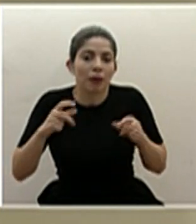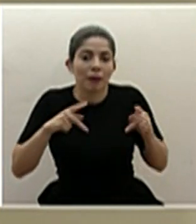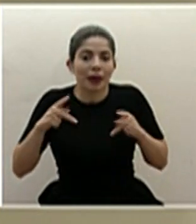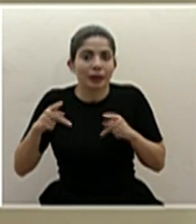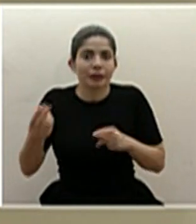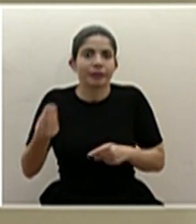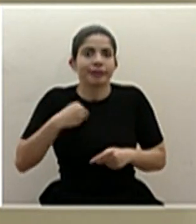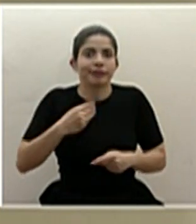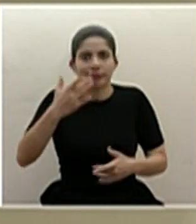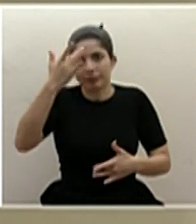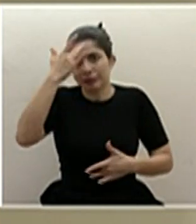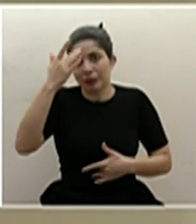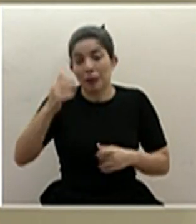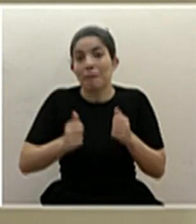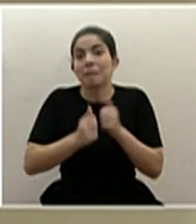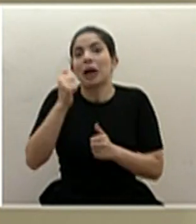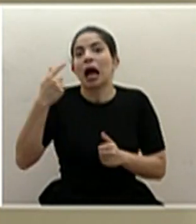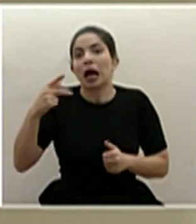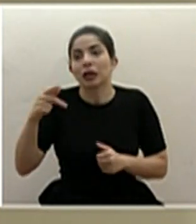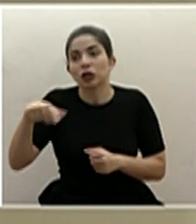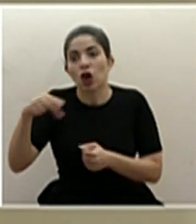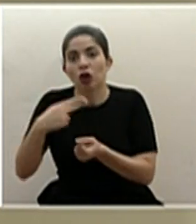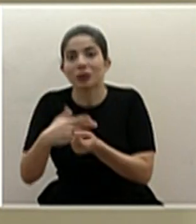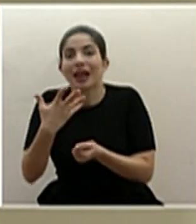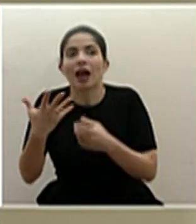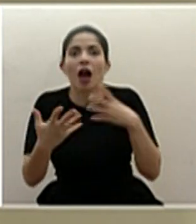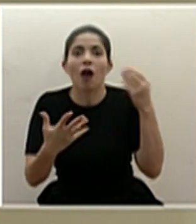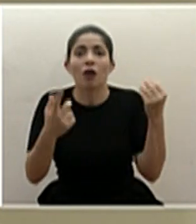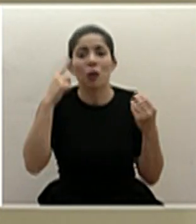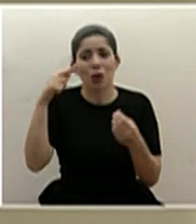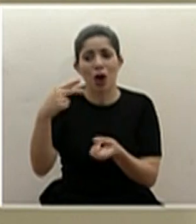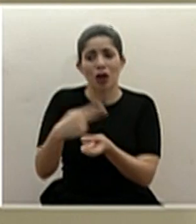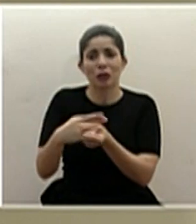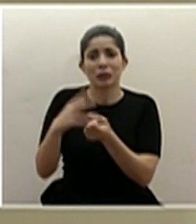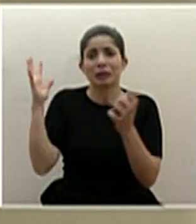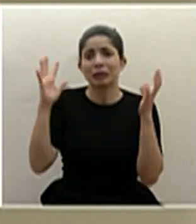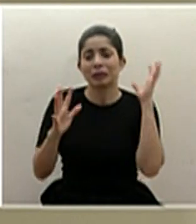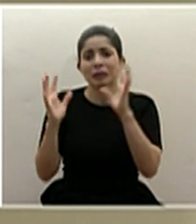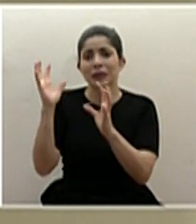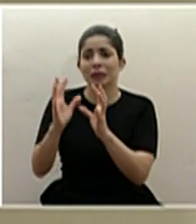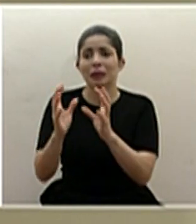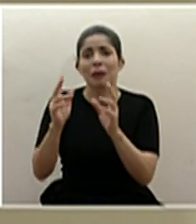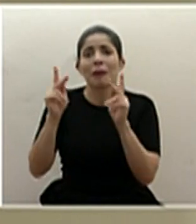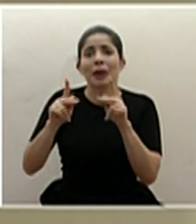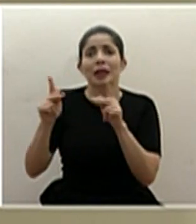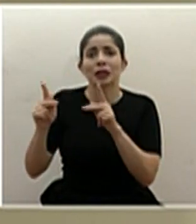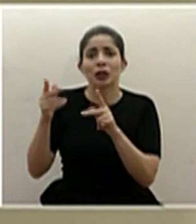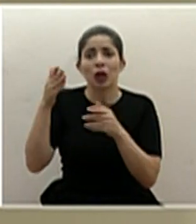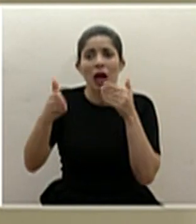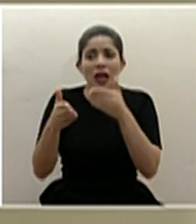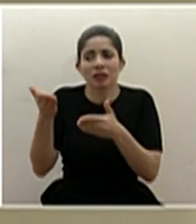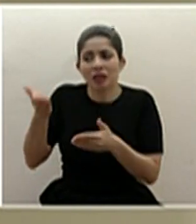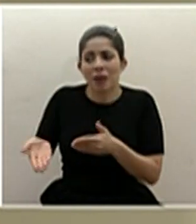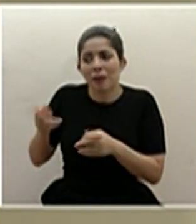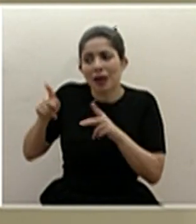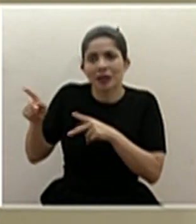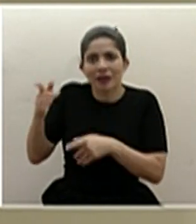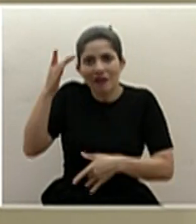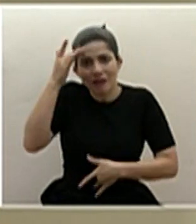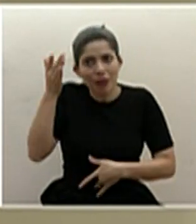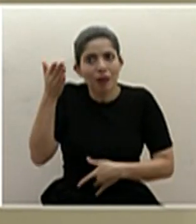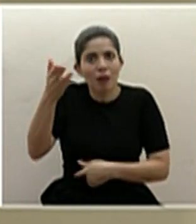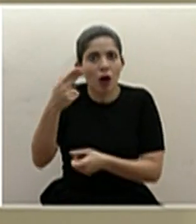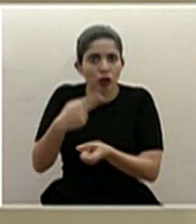se infecten que es más alto que en otros lugares porque ahí están llegando pues muchas personas justamente con condiciones de enfermedad y